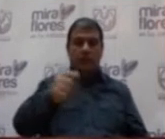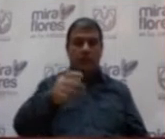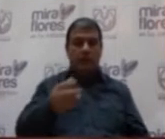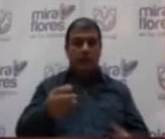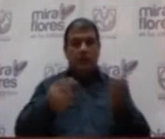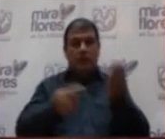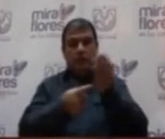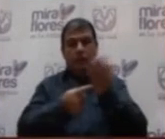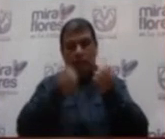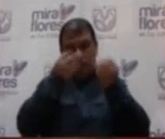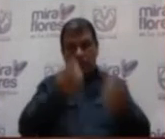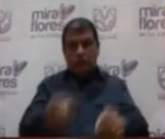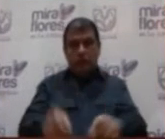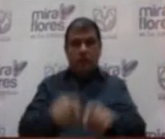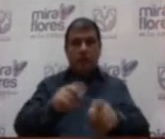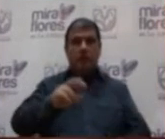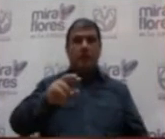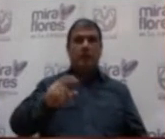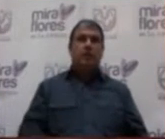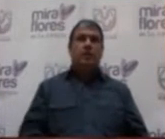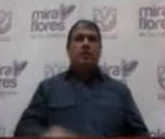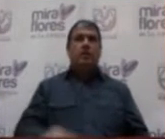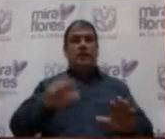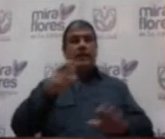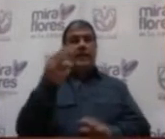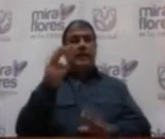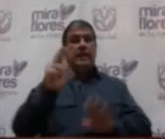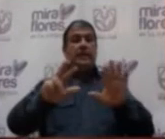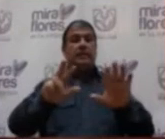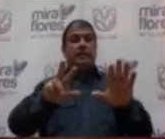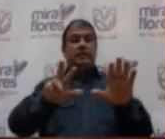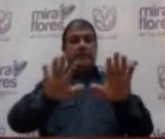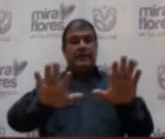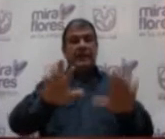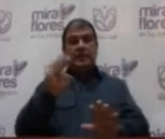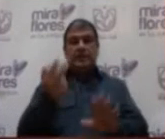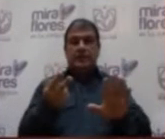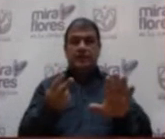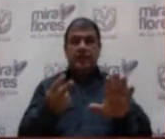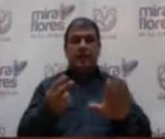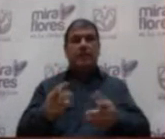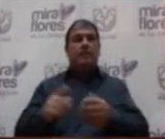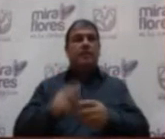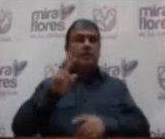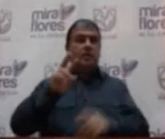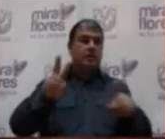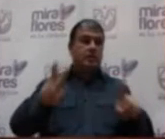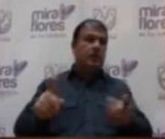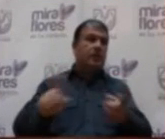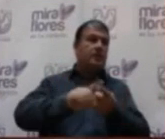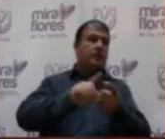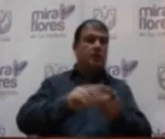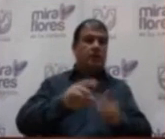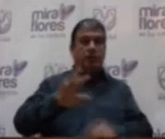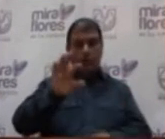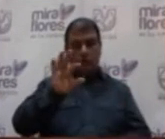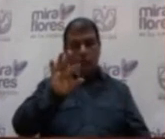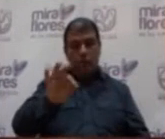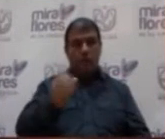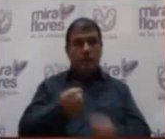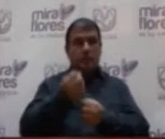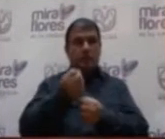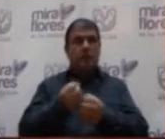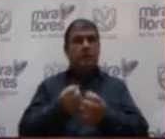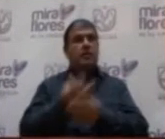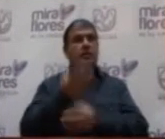Información, al 17º Encuentro Iberoamericano de Ciudades Digitales, del 7 al 9 de septiembre del presente año, donde